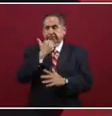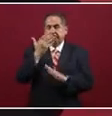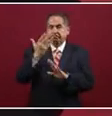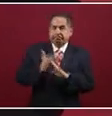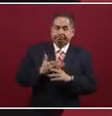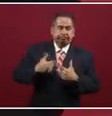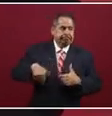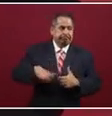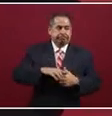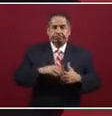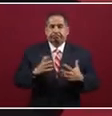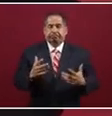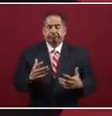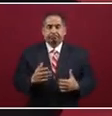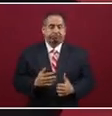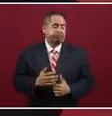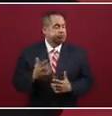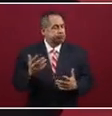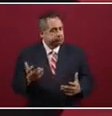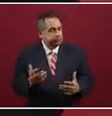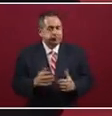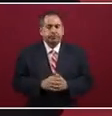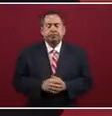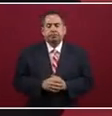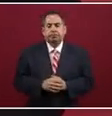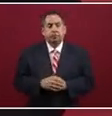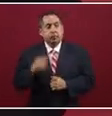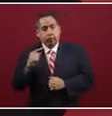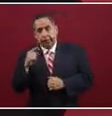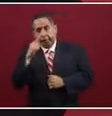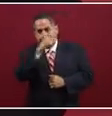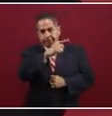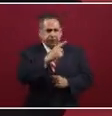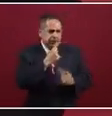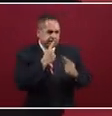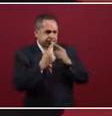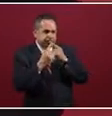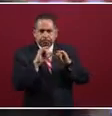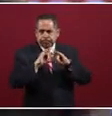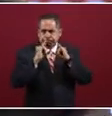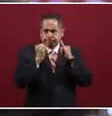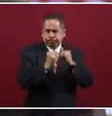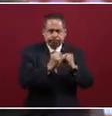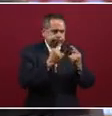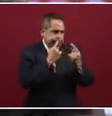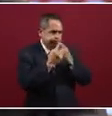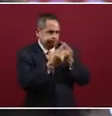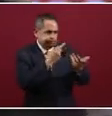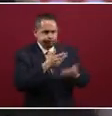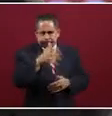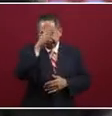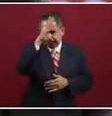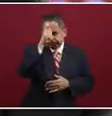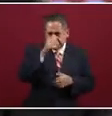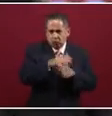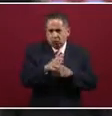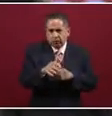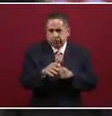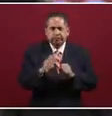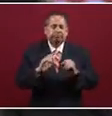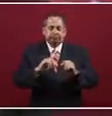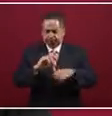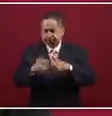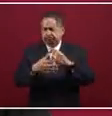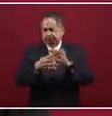Entonces, ¿a qué se llegó en esta negociación? Bueno, en primer lugar, aunque ahora voy a leer en